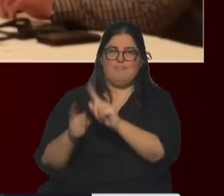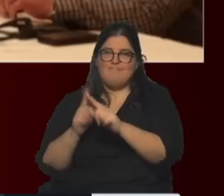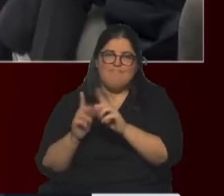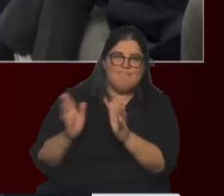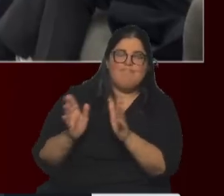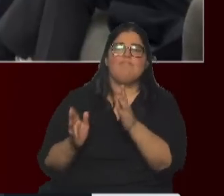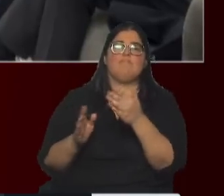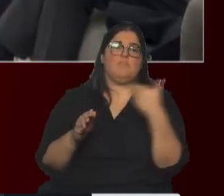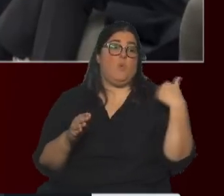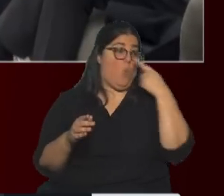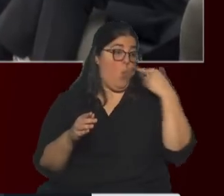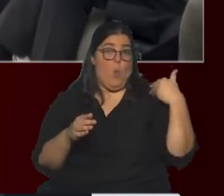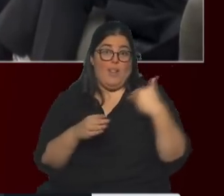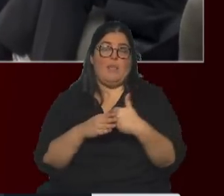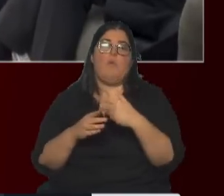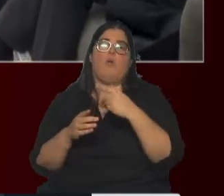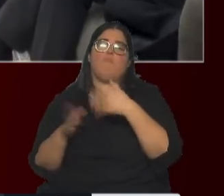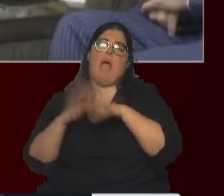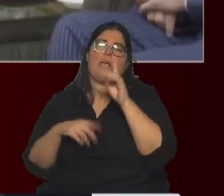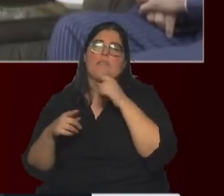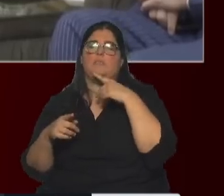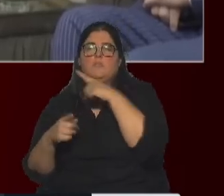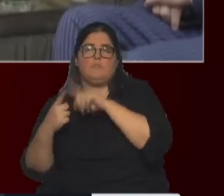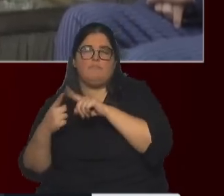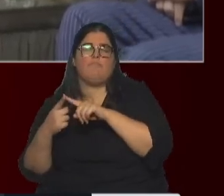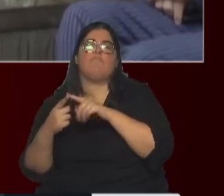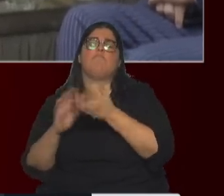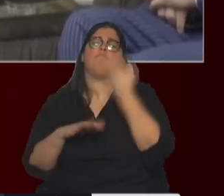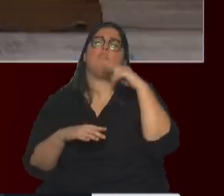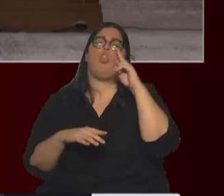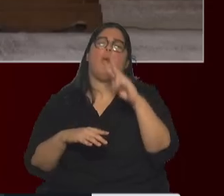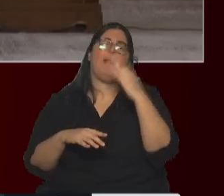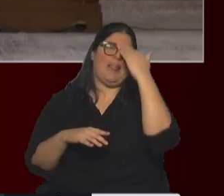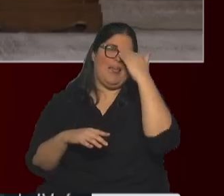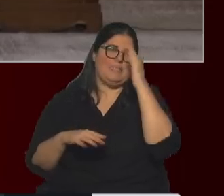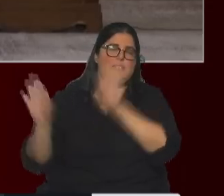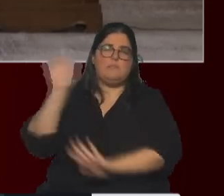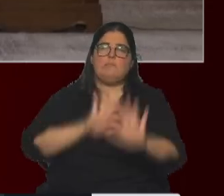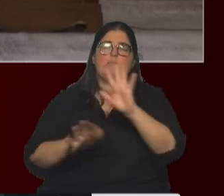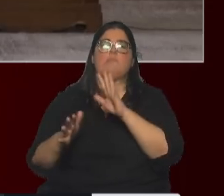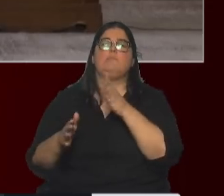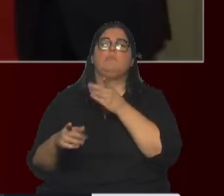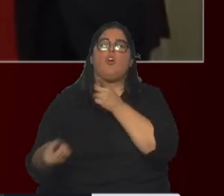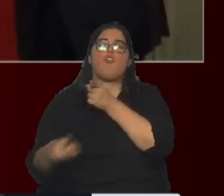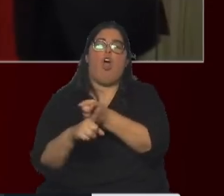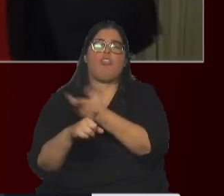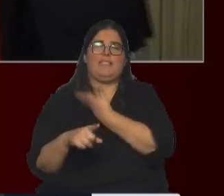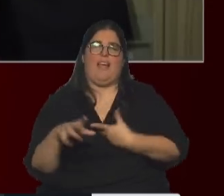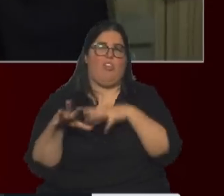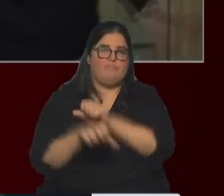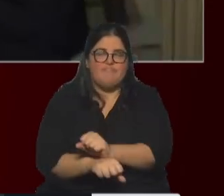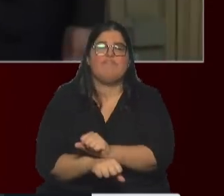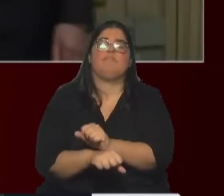acercó a Rusia después de que fue organizado un golpe de Estado en el año 2015 en su contra y se